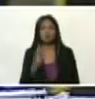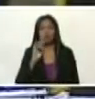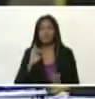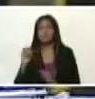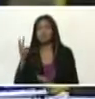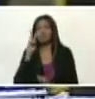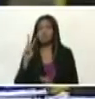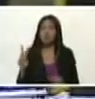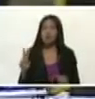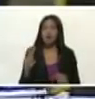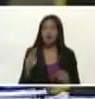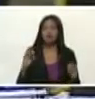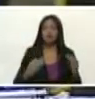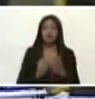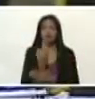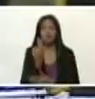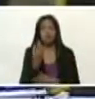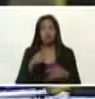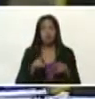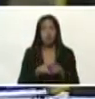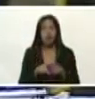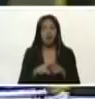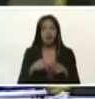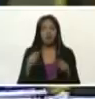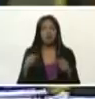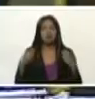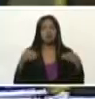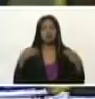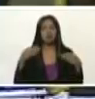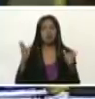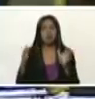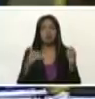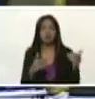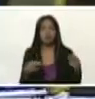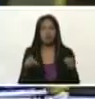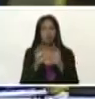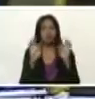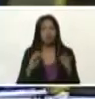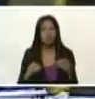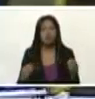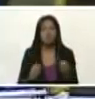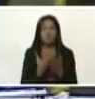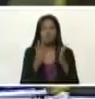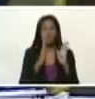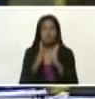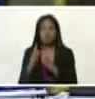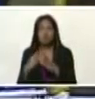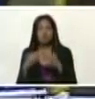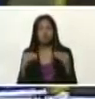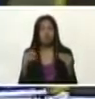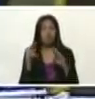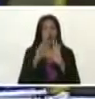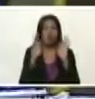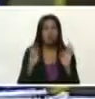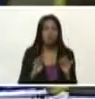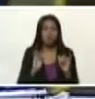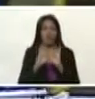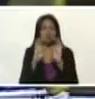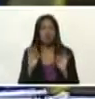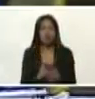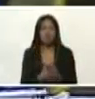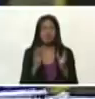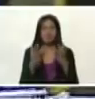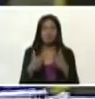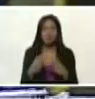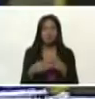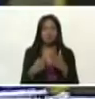vean el funcionamiento del molino de cartón y papel, que surte de toda la materia prima a esta